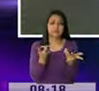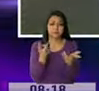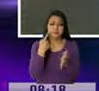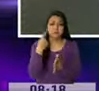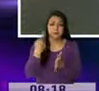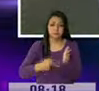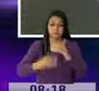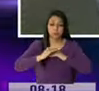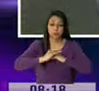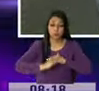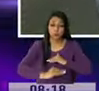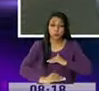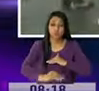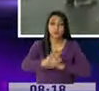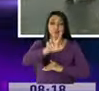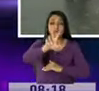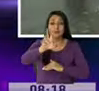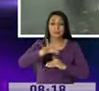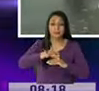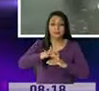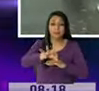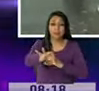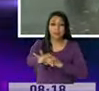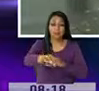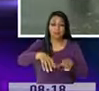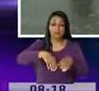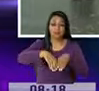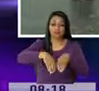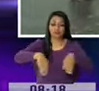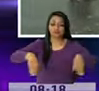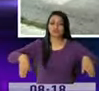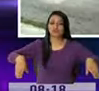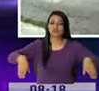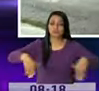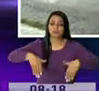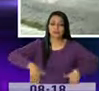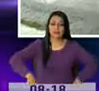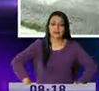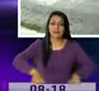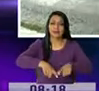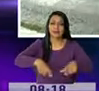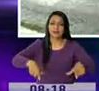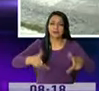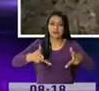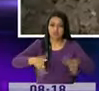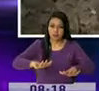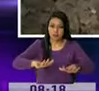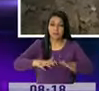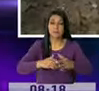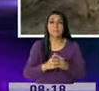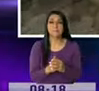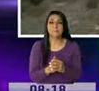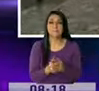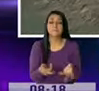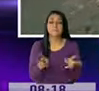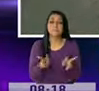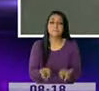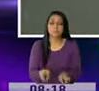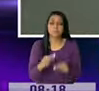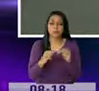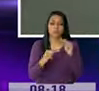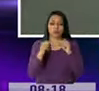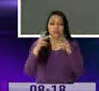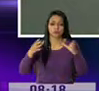de aproximadamente 30 metros de una tubería de red matriz de alcantarillado, así como también hemos construido un pozo